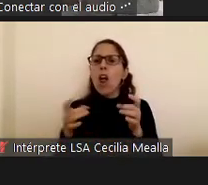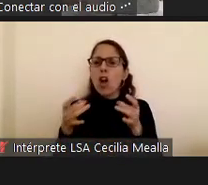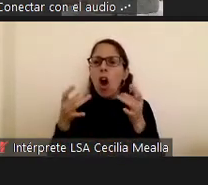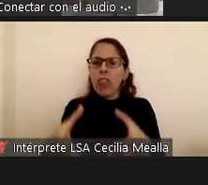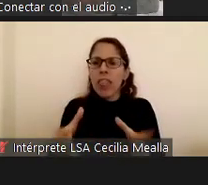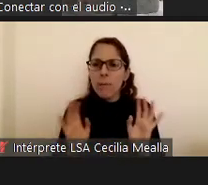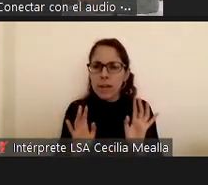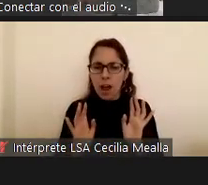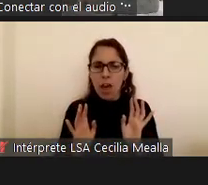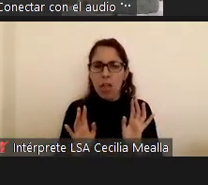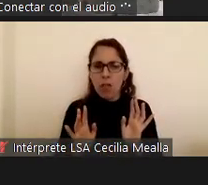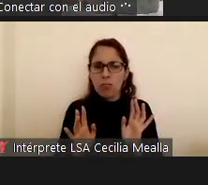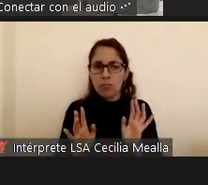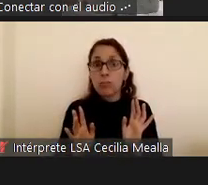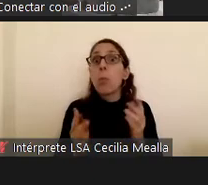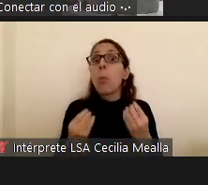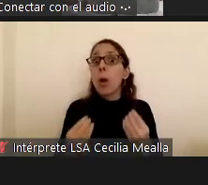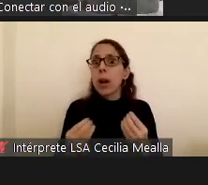digamos,